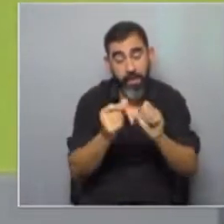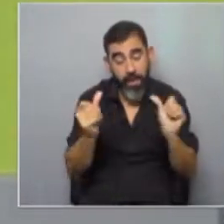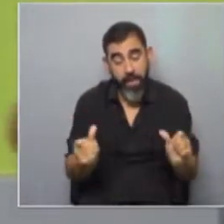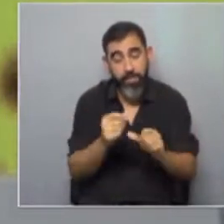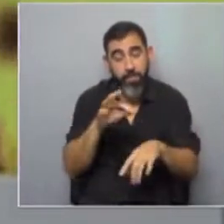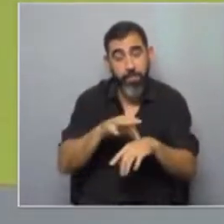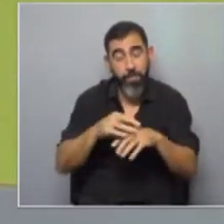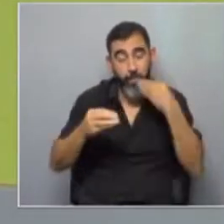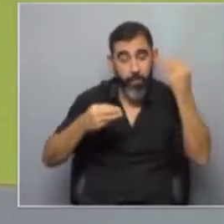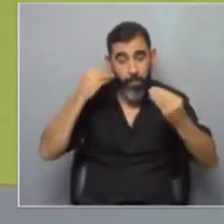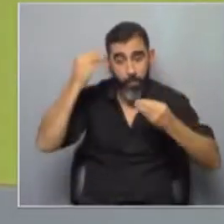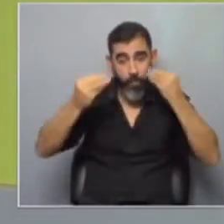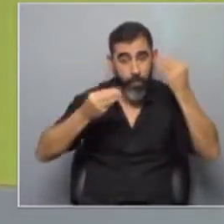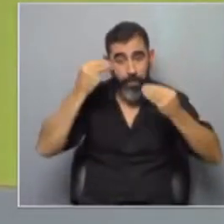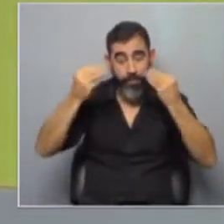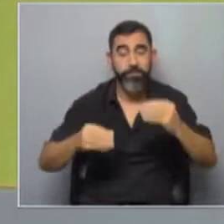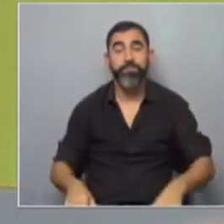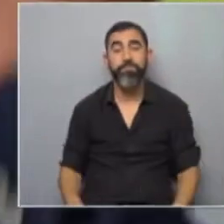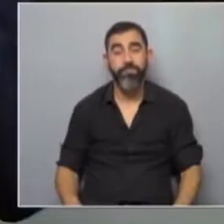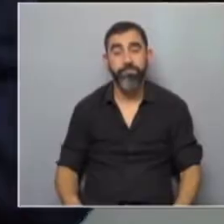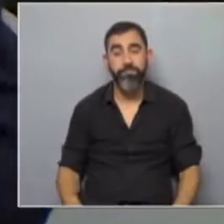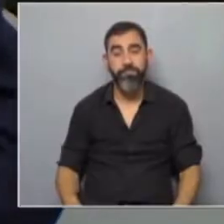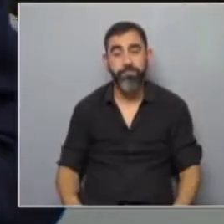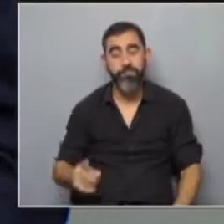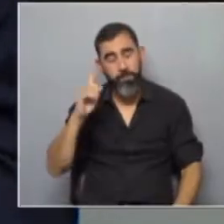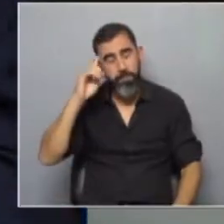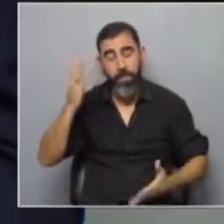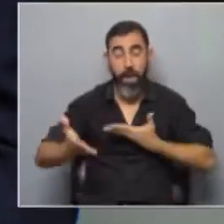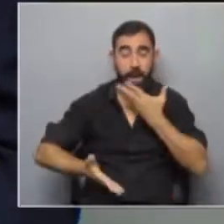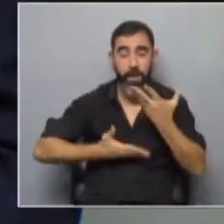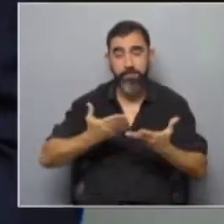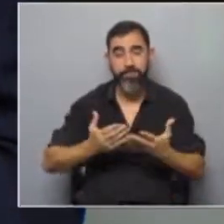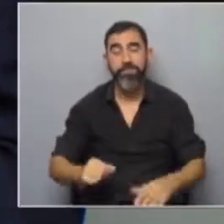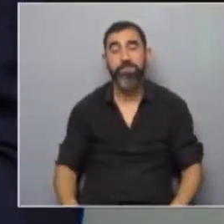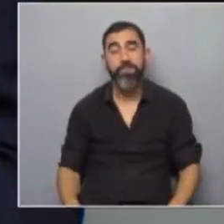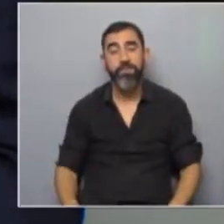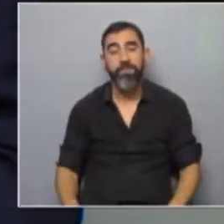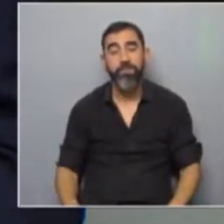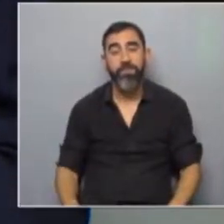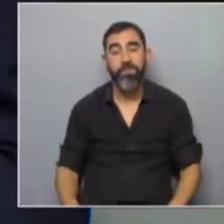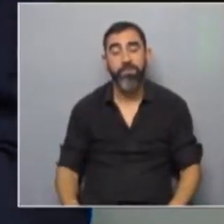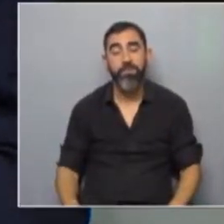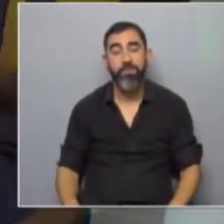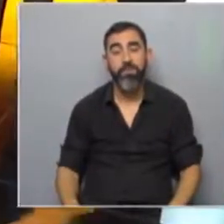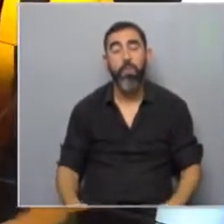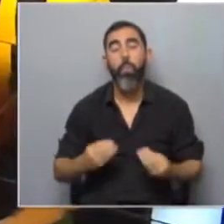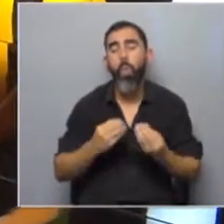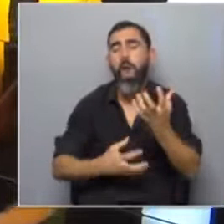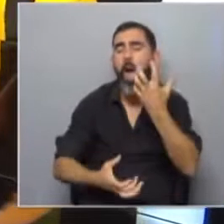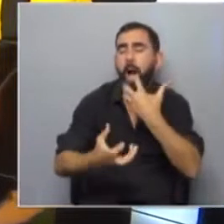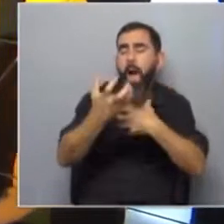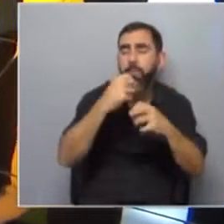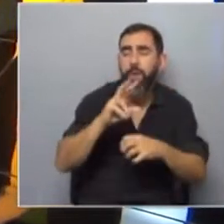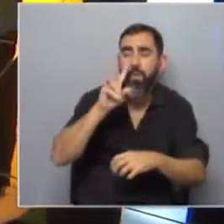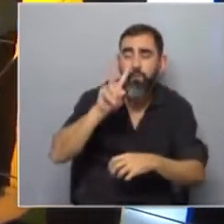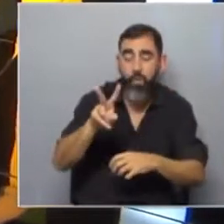está anestesiado en ese momento. Y algunos no hacen muchas vocalizaciones, pero otros sí hacen unas vocalizaciones, que fue lo primero que escuchamos cuando llegamos y dijimos, bueno, ¿qué